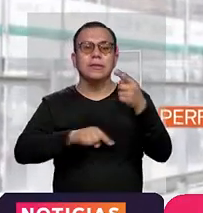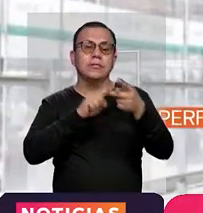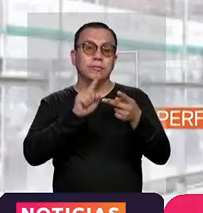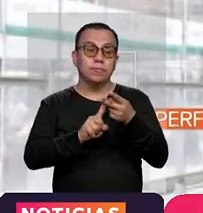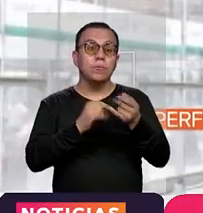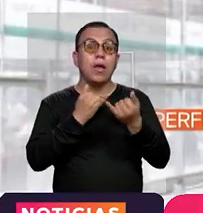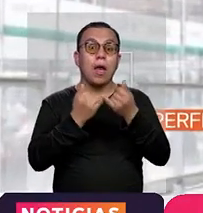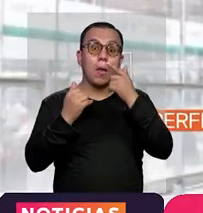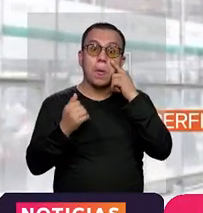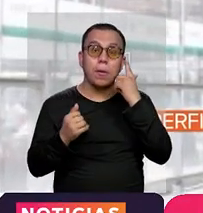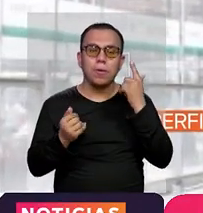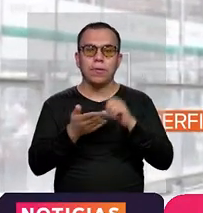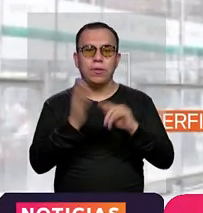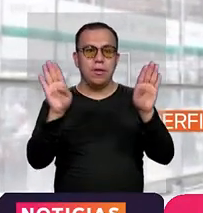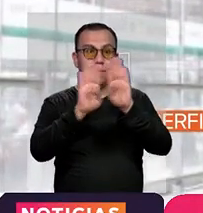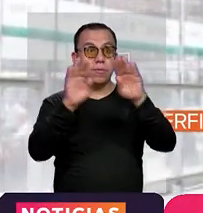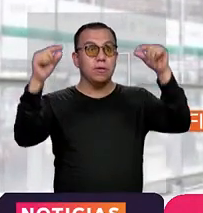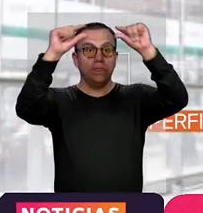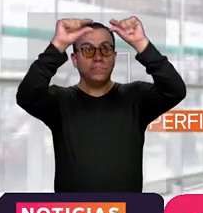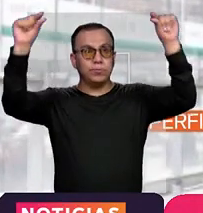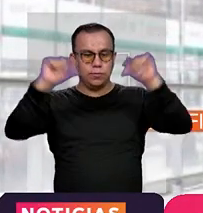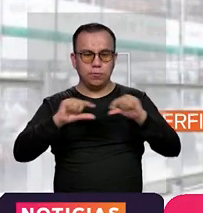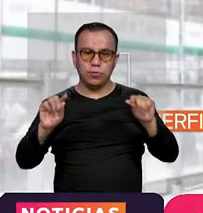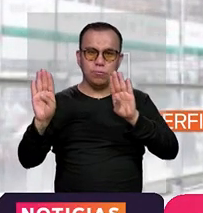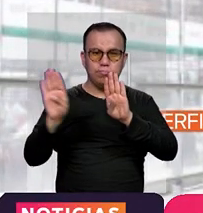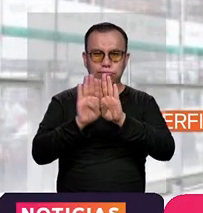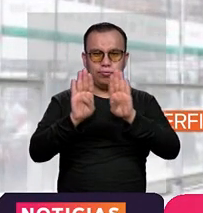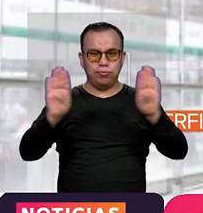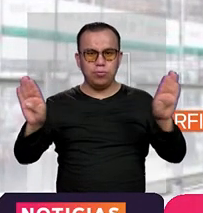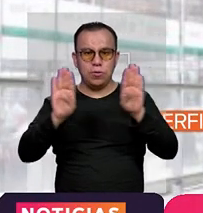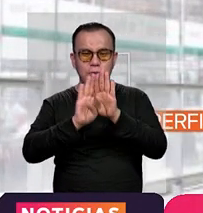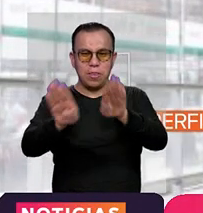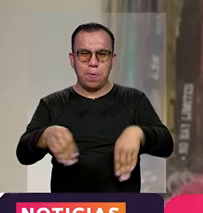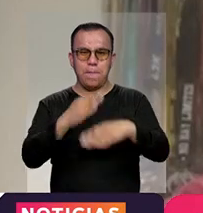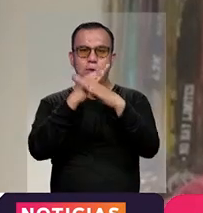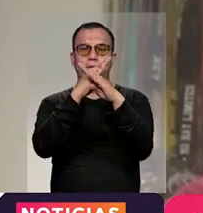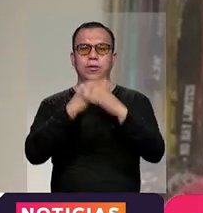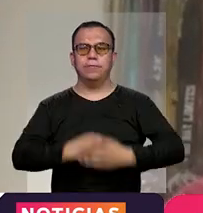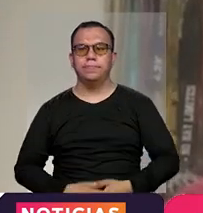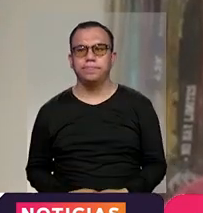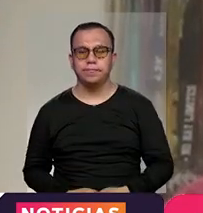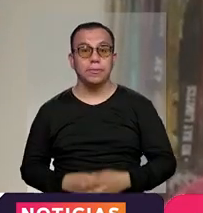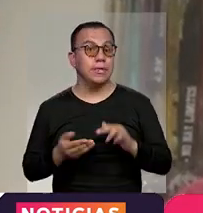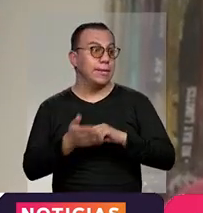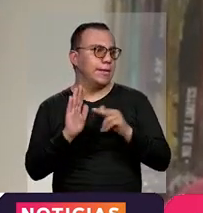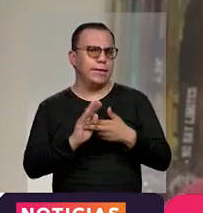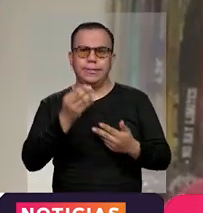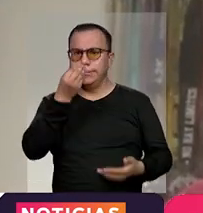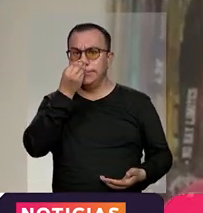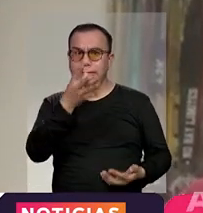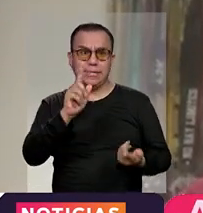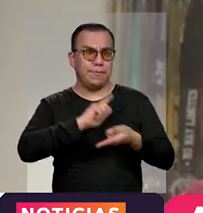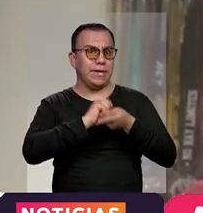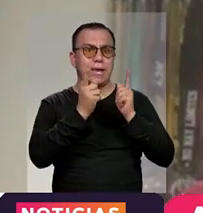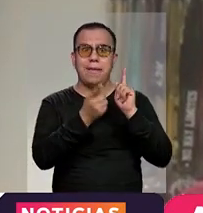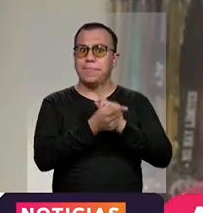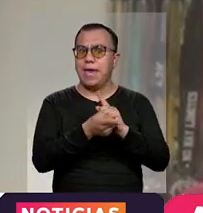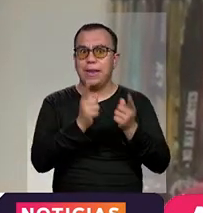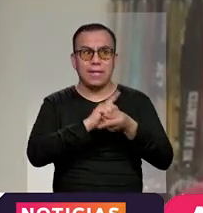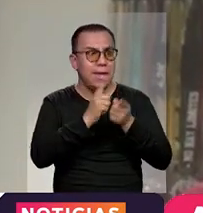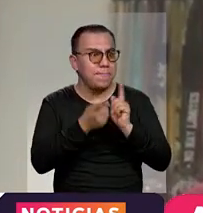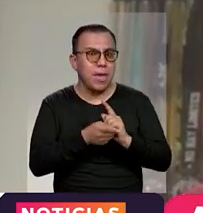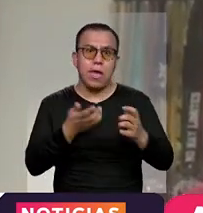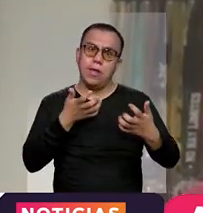microperforadas, rieles superiores e inferiores y un sistema de bloqueo cuando la puerta esté cerrada. De nada va a servir cambiar las puertas o